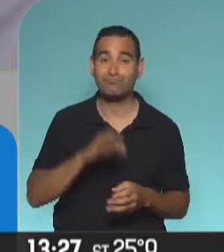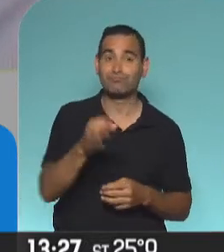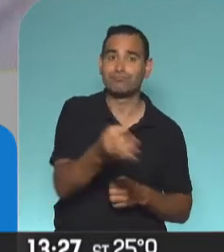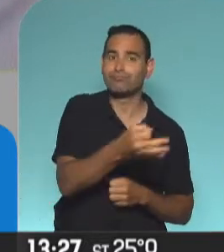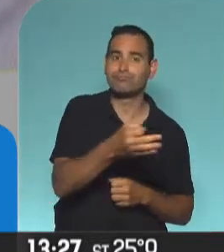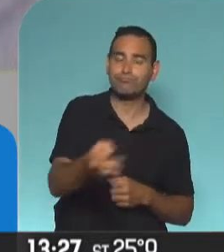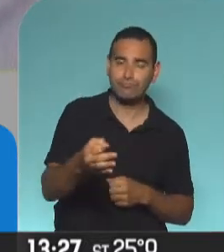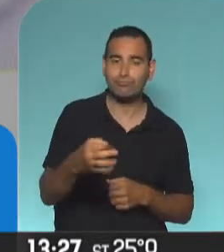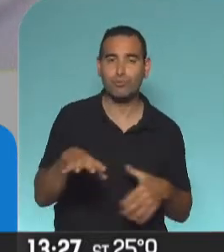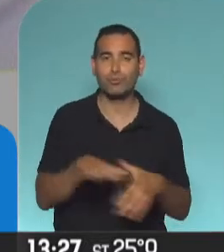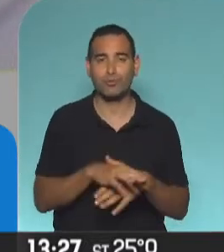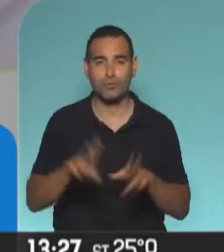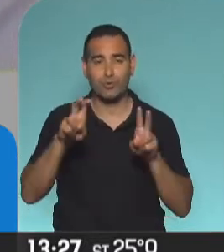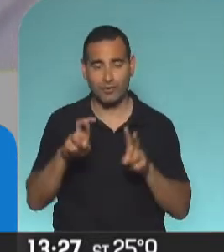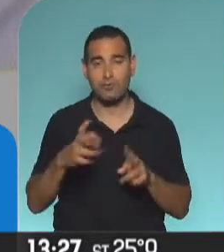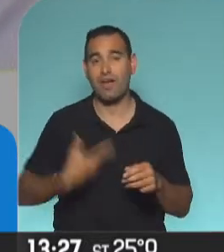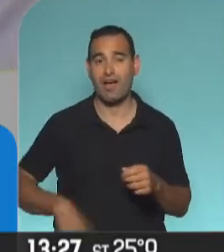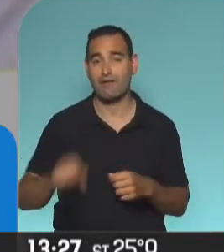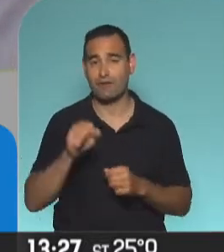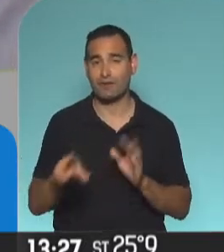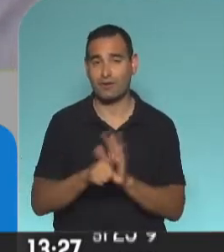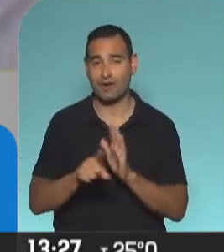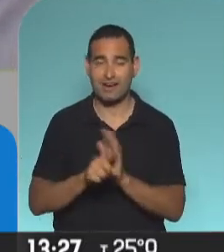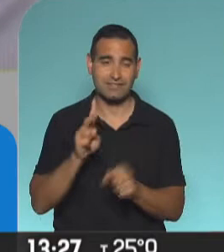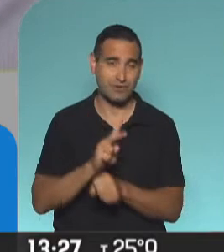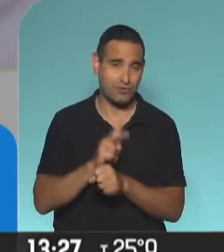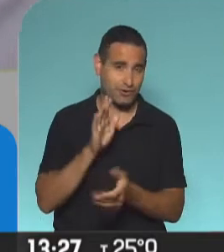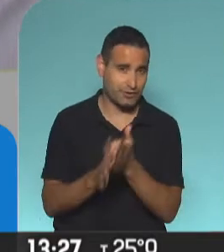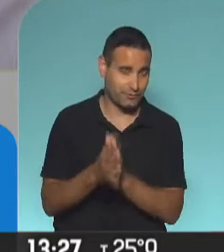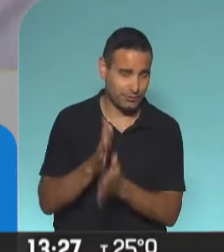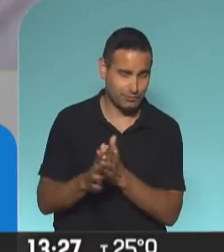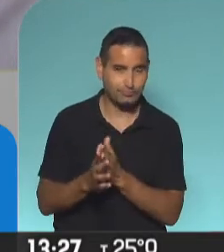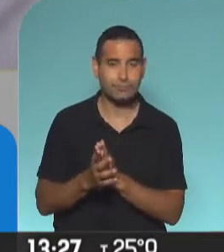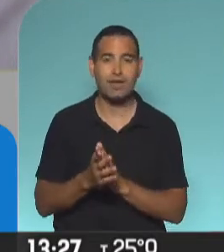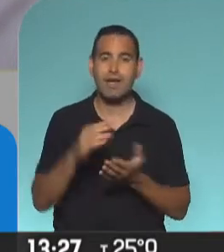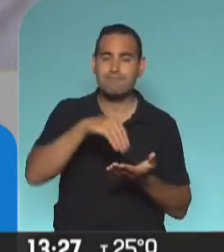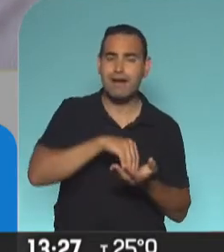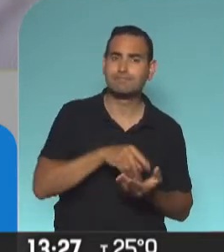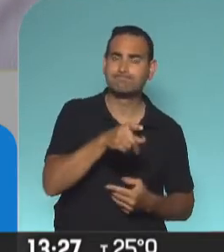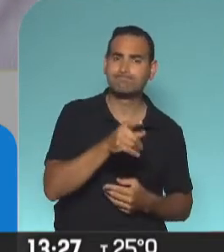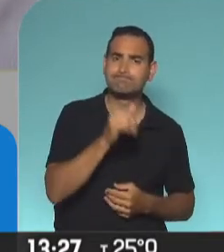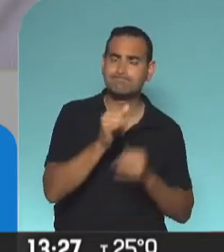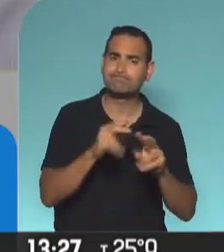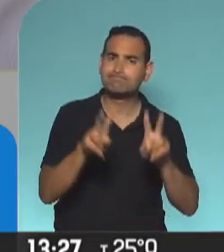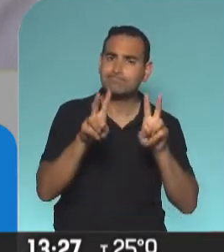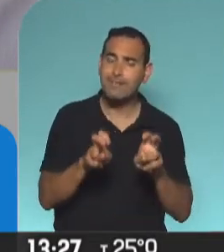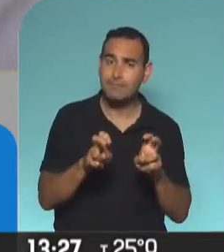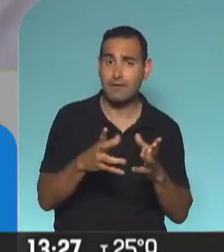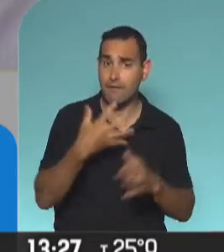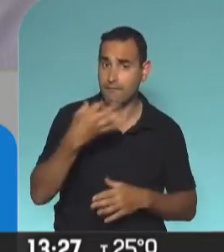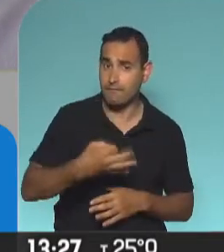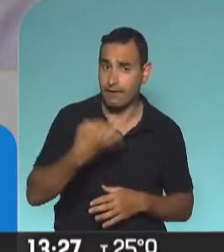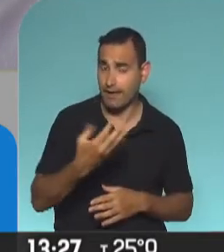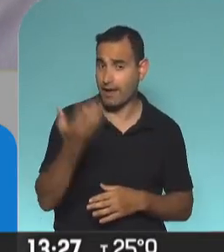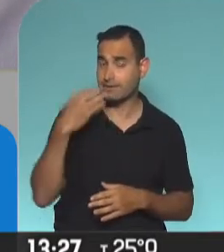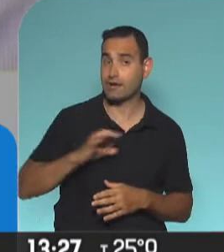Exactamente, muy a tono con el debate por el aborto legal, seguro y gratuito. Y además rescata un tema de la historia real ocurrido